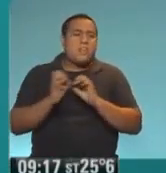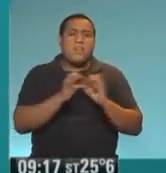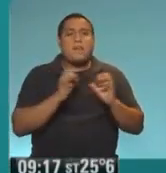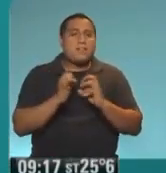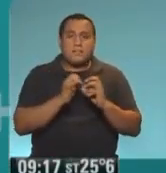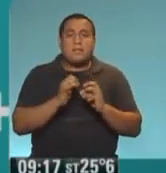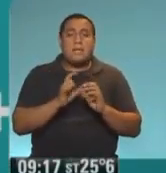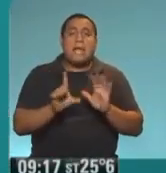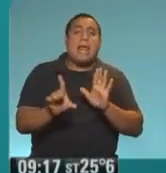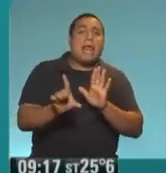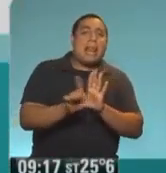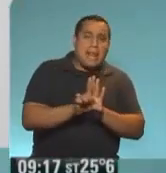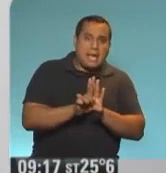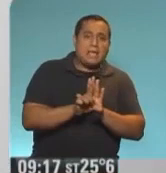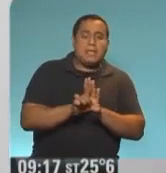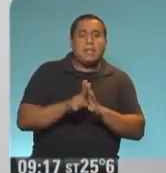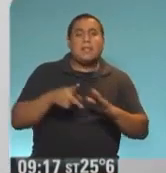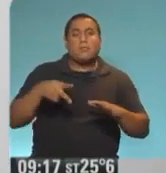ley de la interrupción